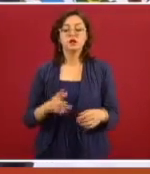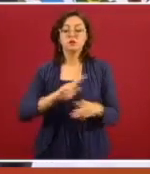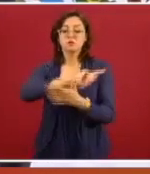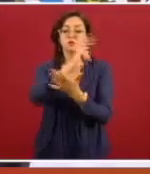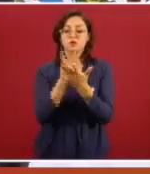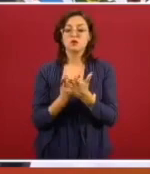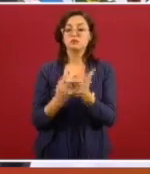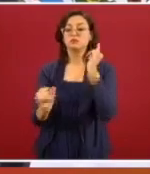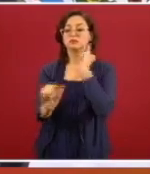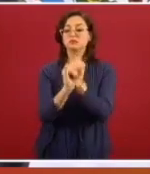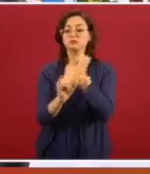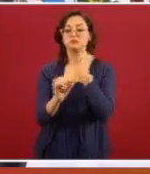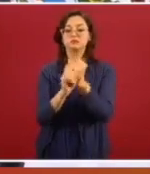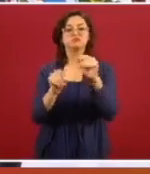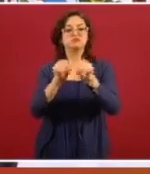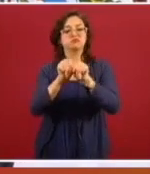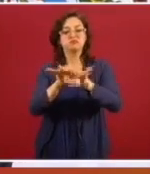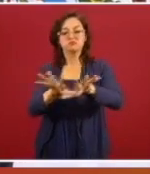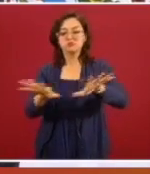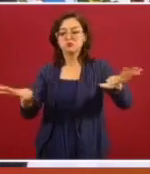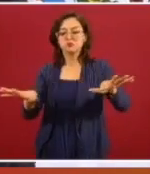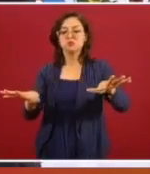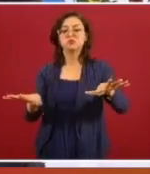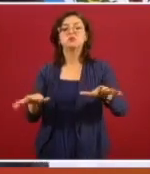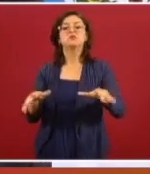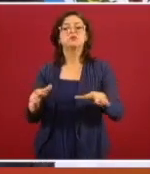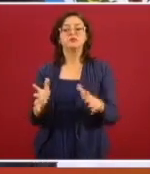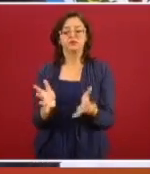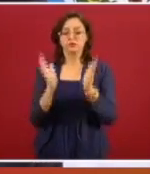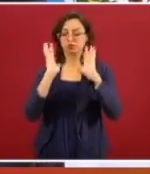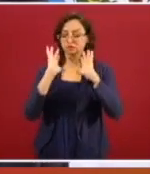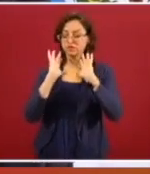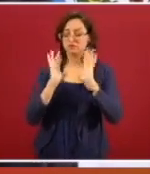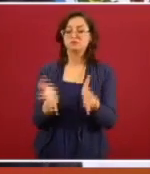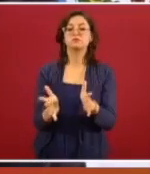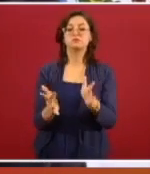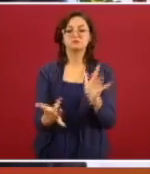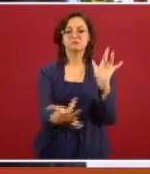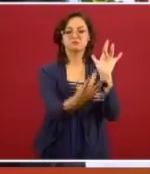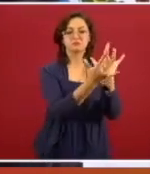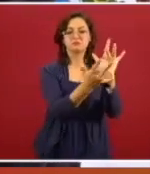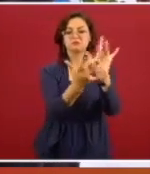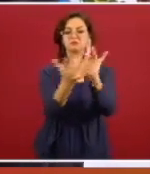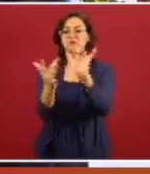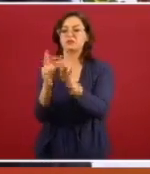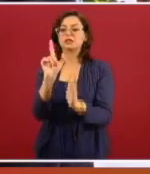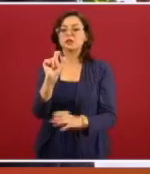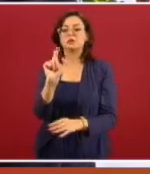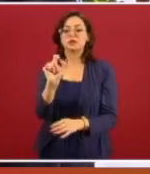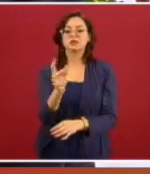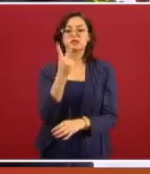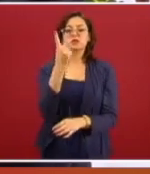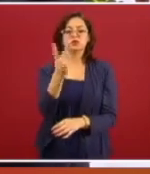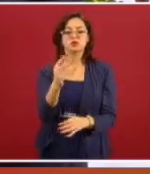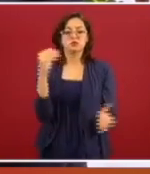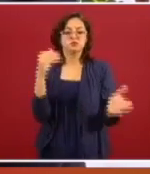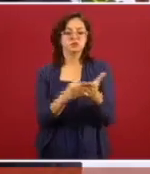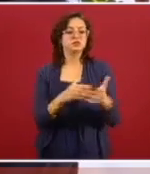Todos ya conectó a 22,000 comunidades y este